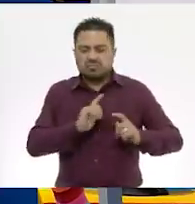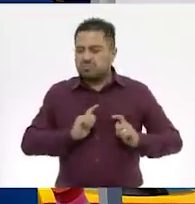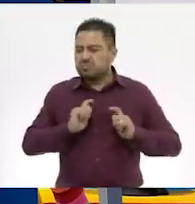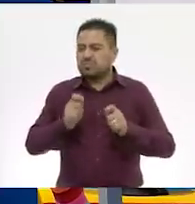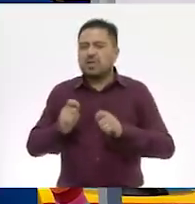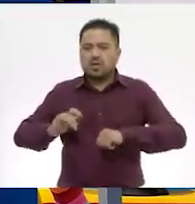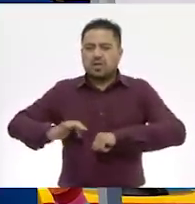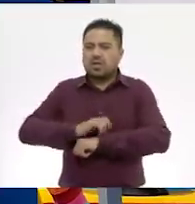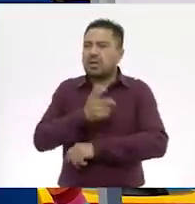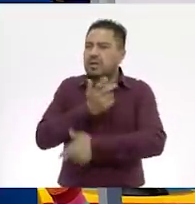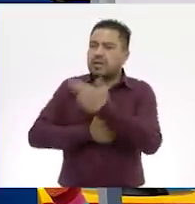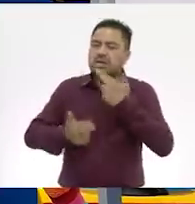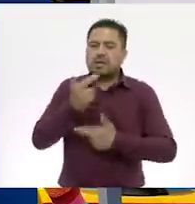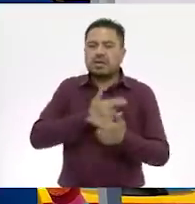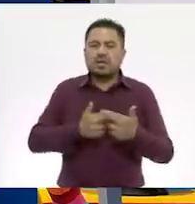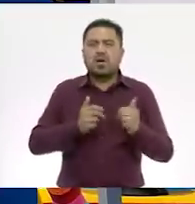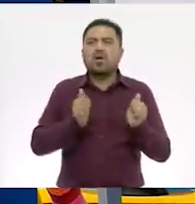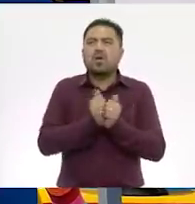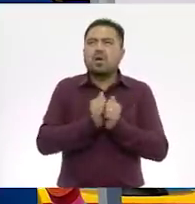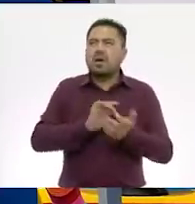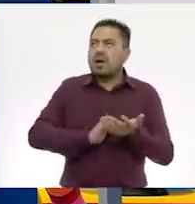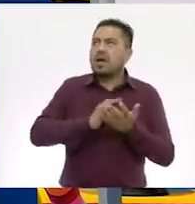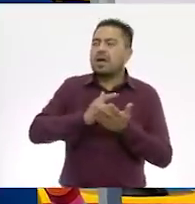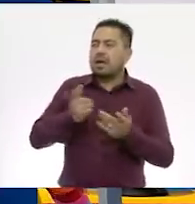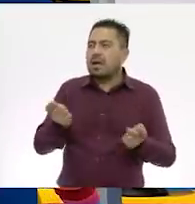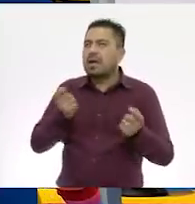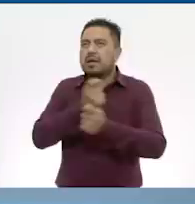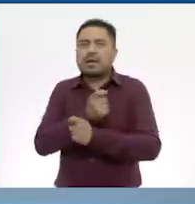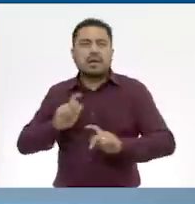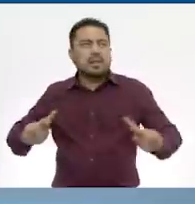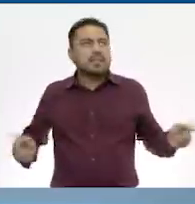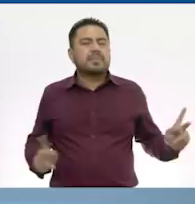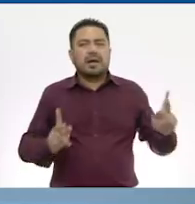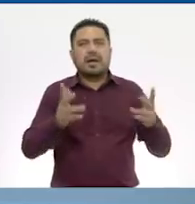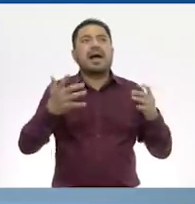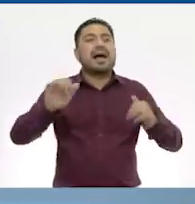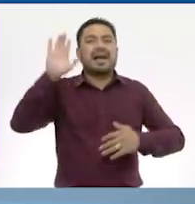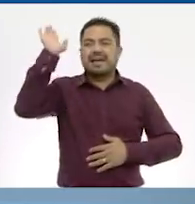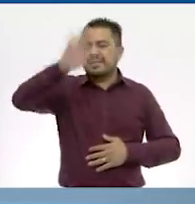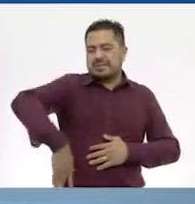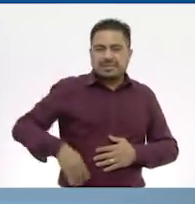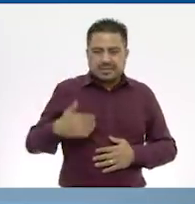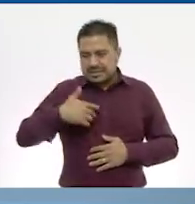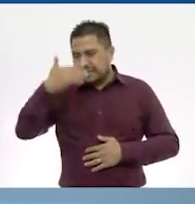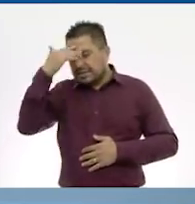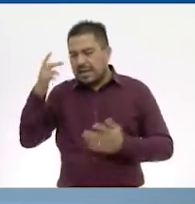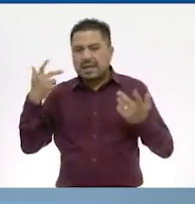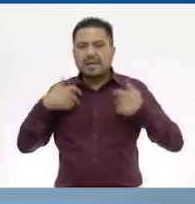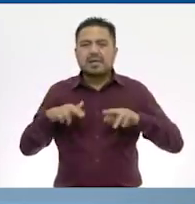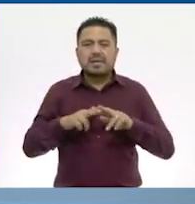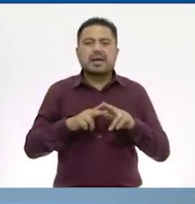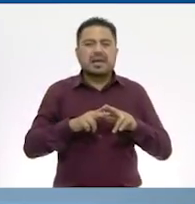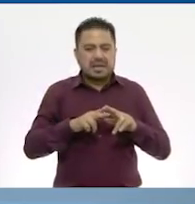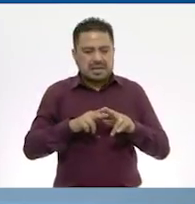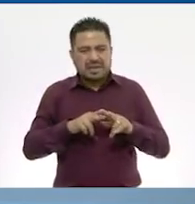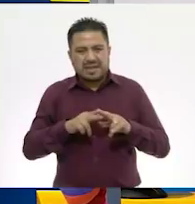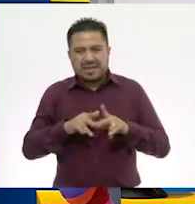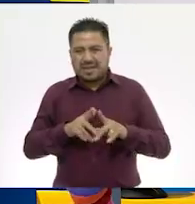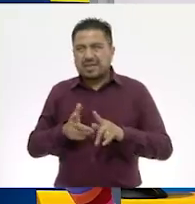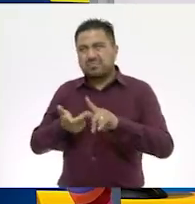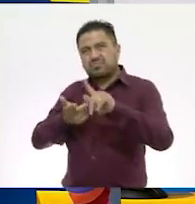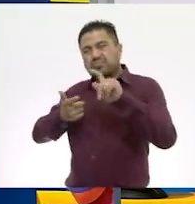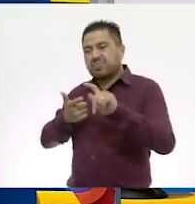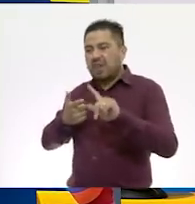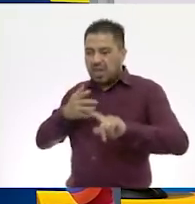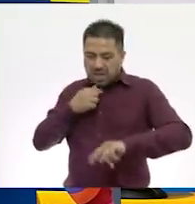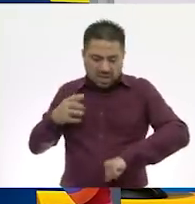pudiera regresar el favor a la paloma? Y ustedes en casa, ayúdenos. Ya sí, maestro. El cazador. Muy bien,